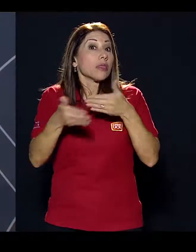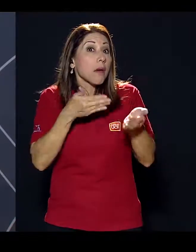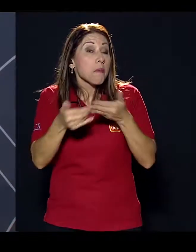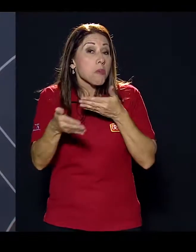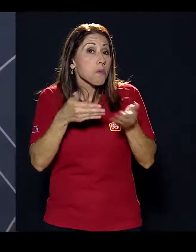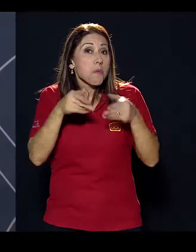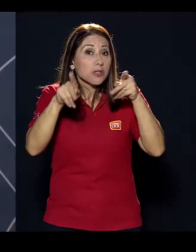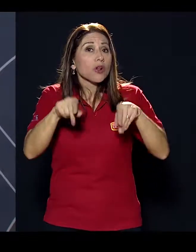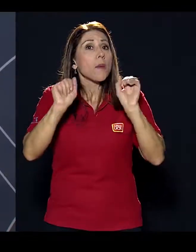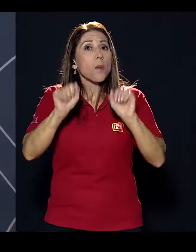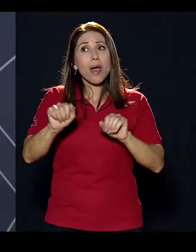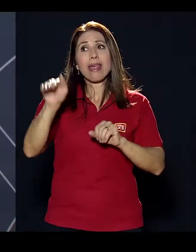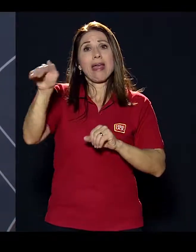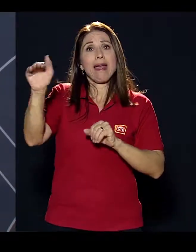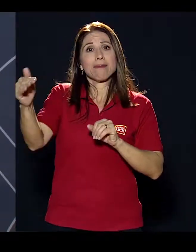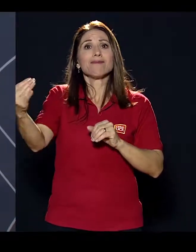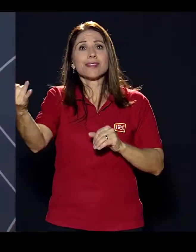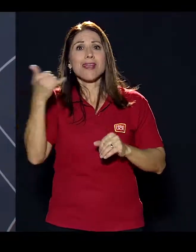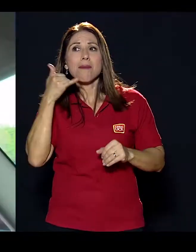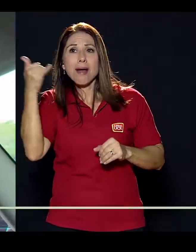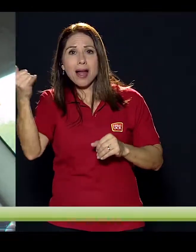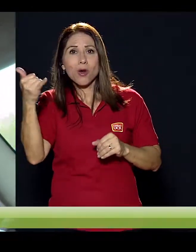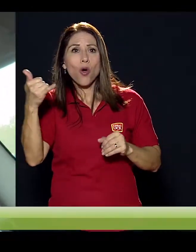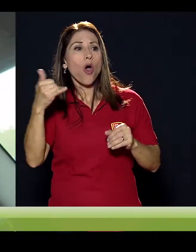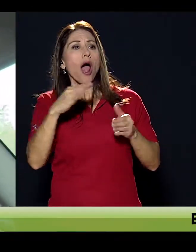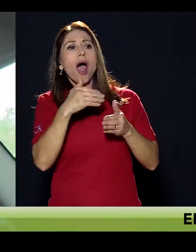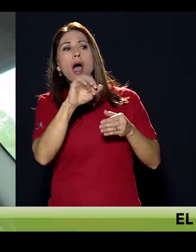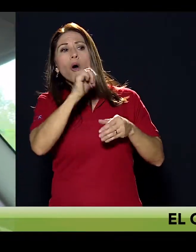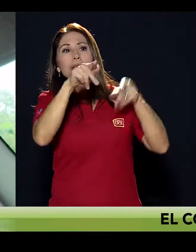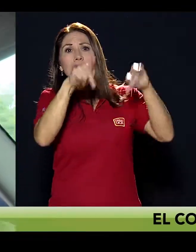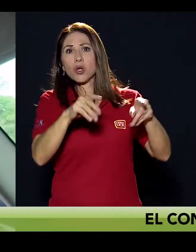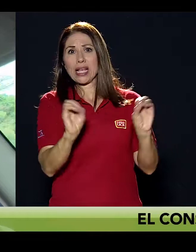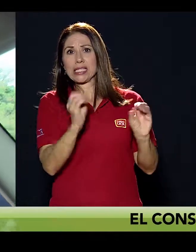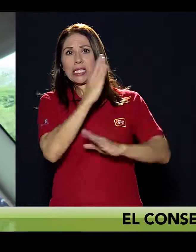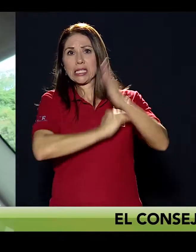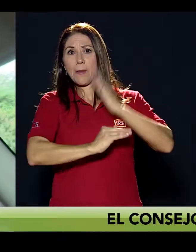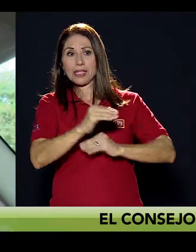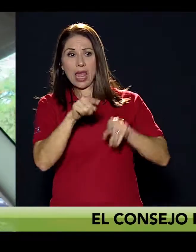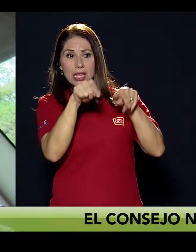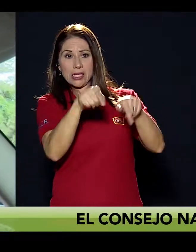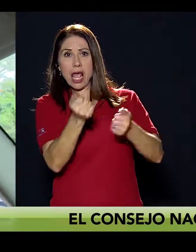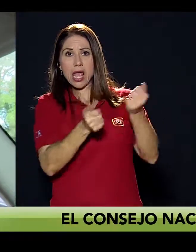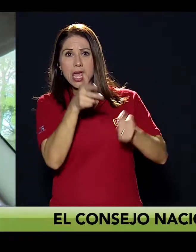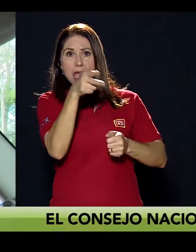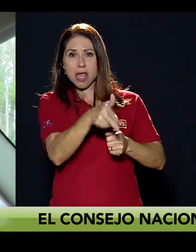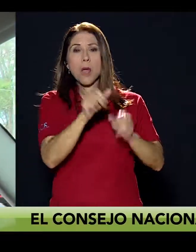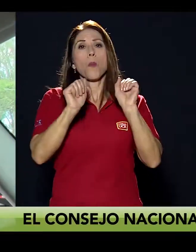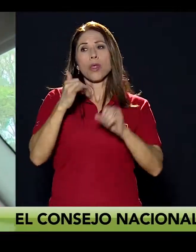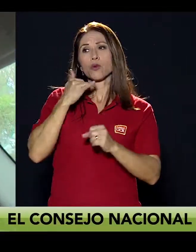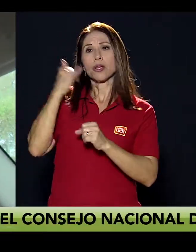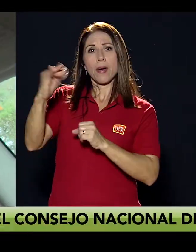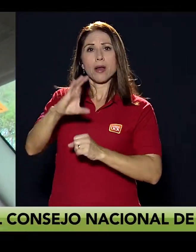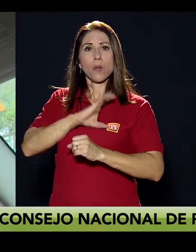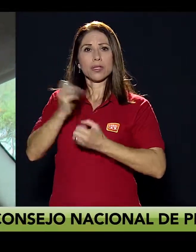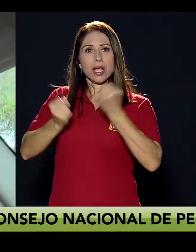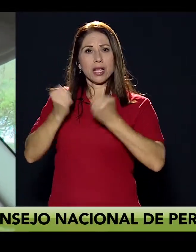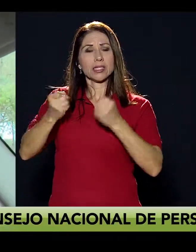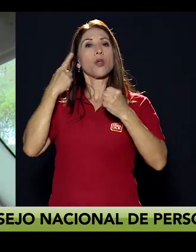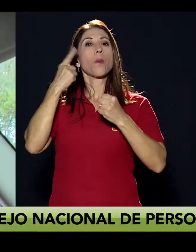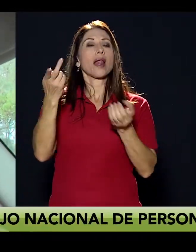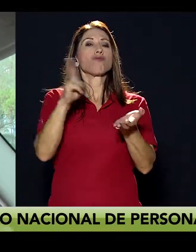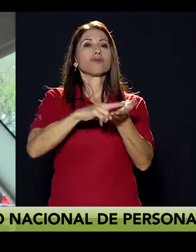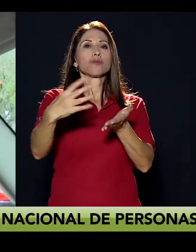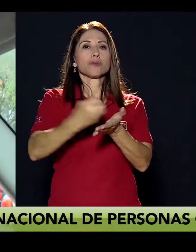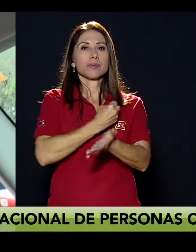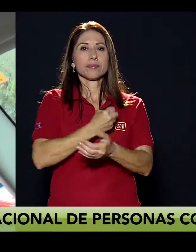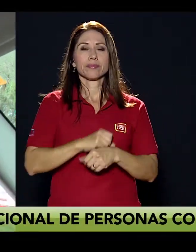no tiene discapacidad está ocupando, entonces podemos llamar al tránsito y de una vez se le establece la multa. Al igual, todo lo que